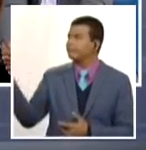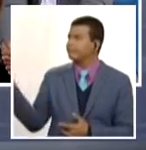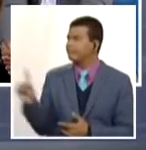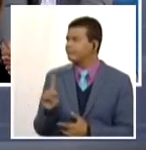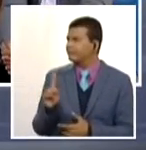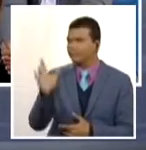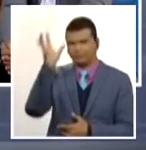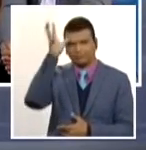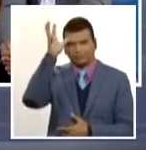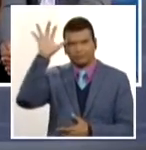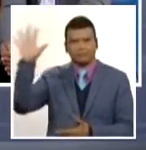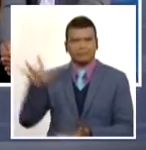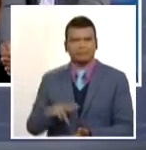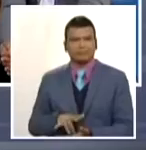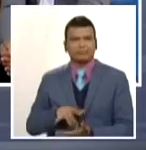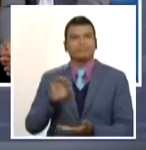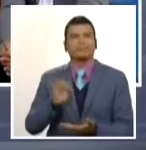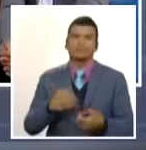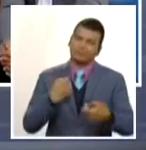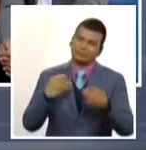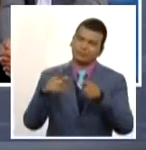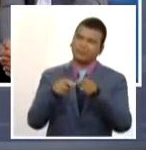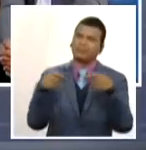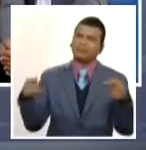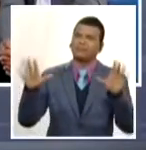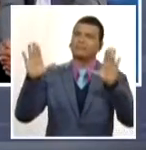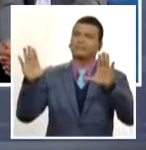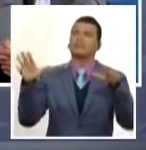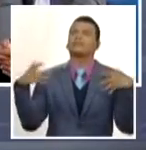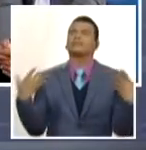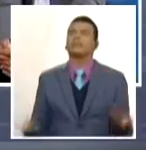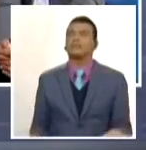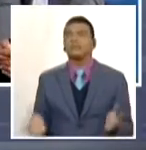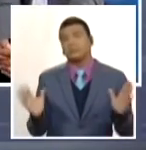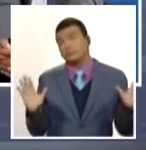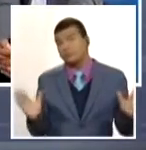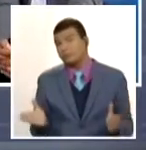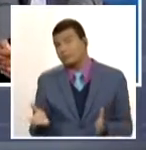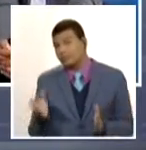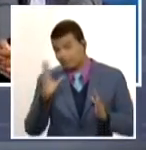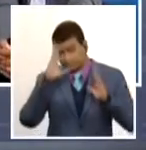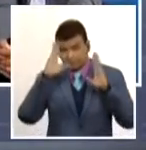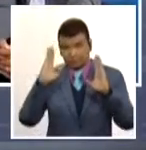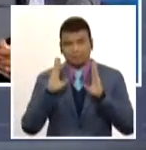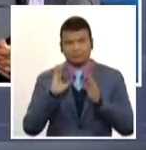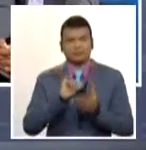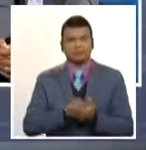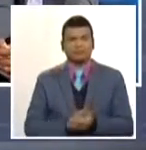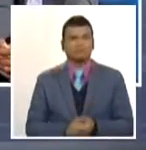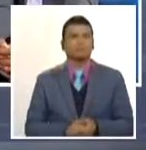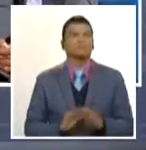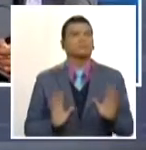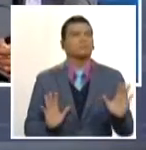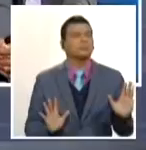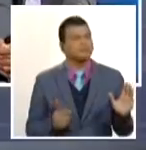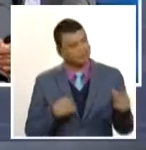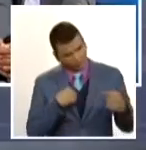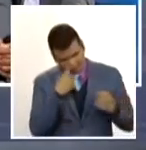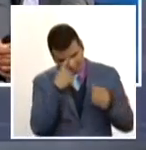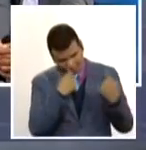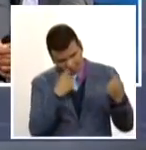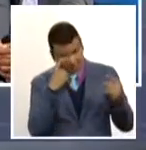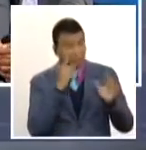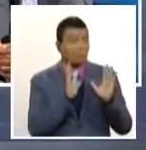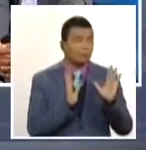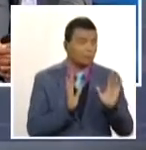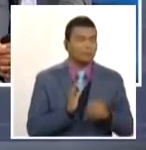a mi experto en el programa para que nos explique realmente cómo es. Así que lo invito a que se quede con Amaneciendo. Pues nos deja con muchas expectativas.